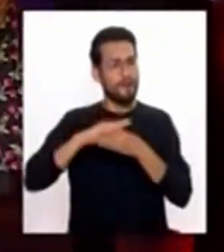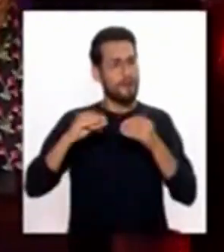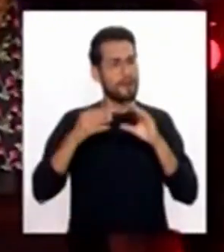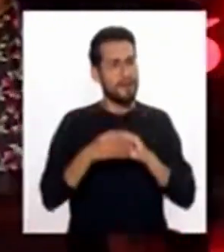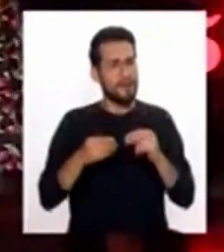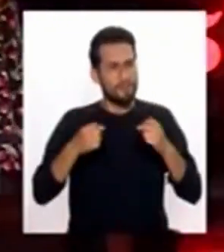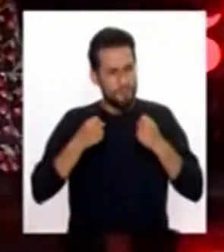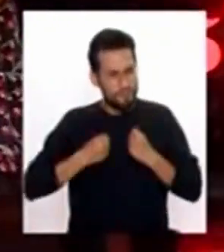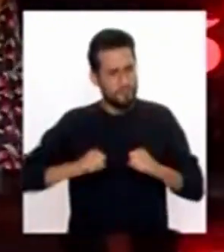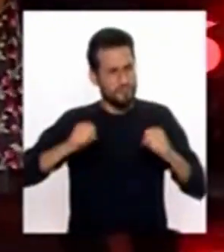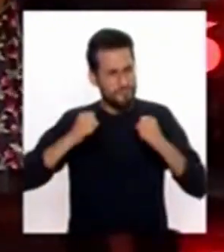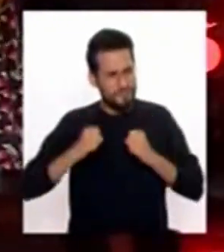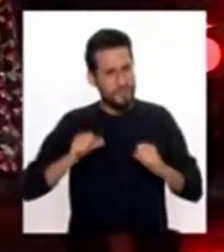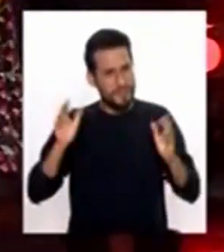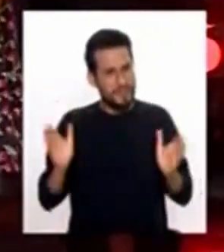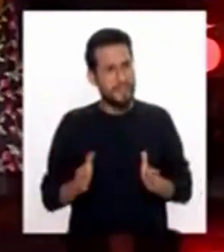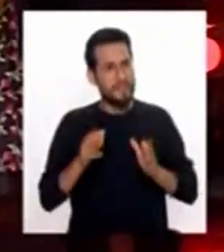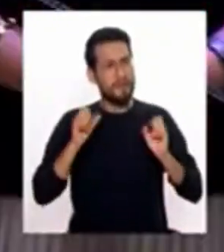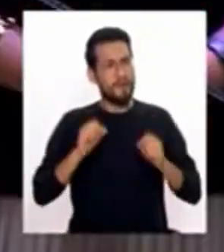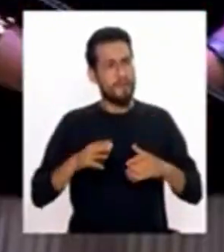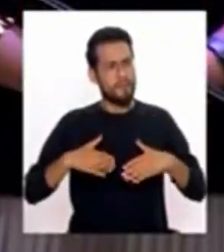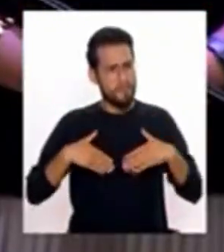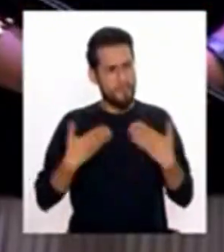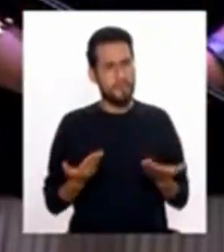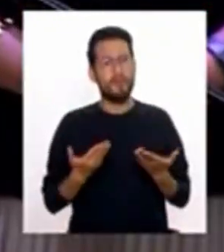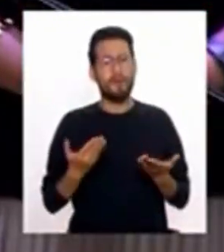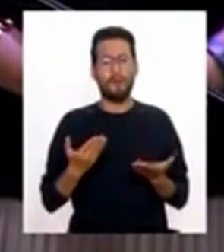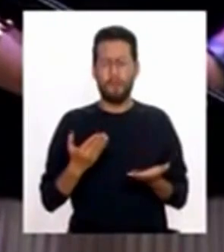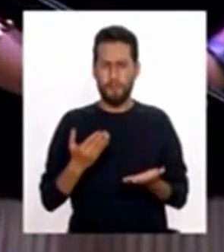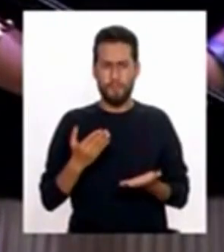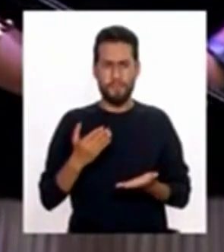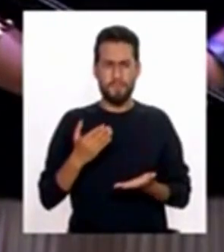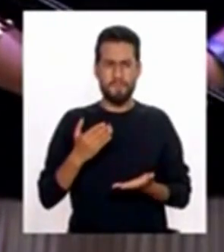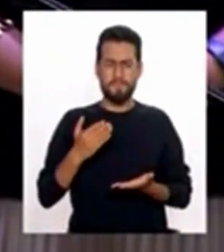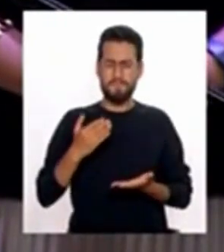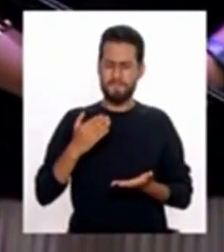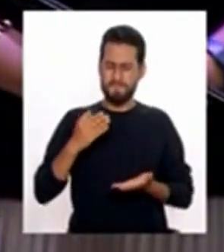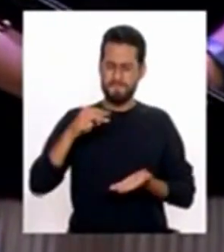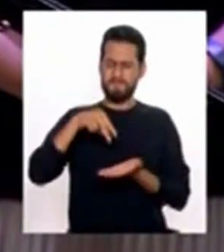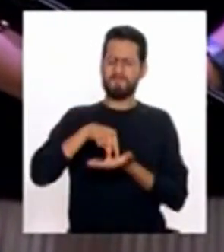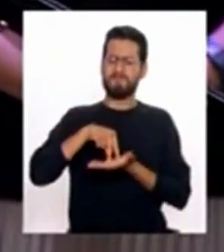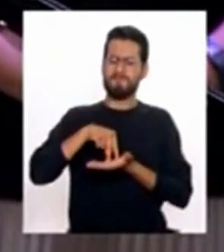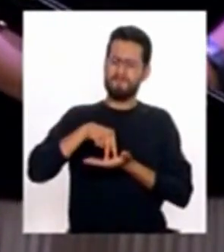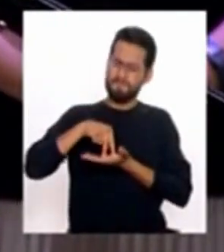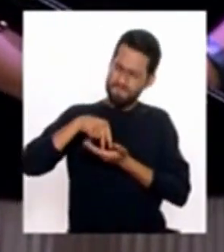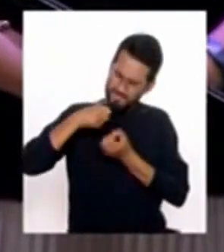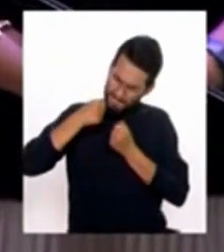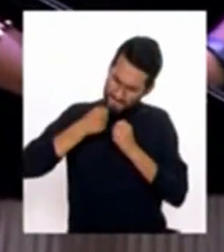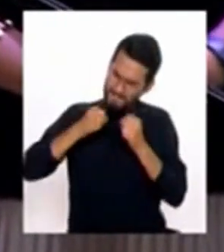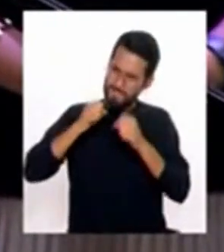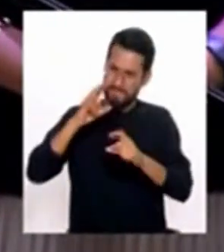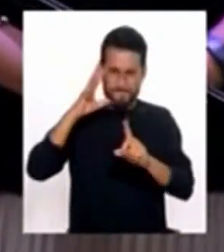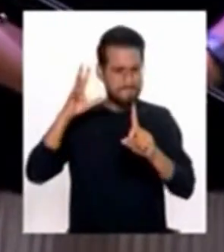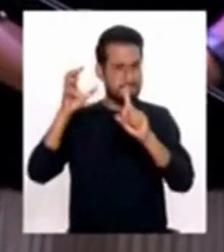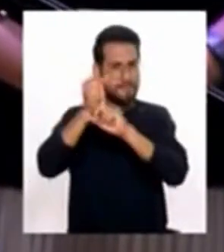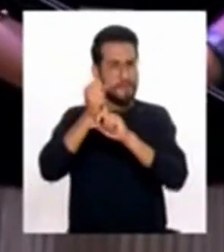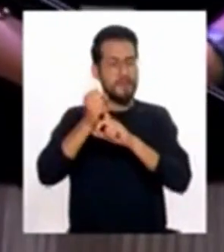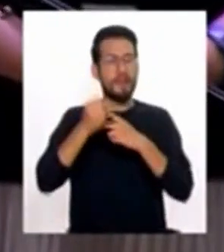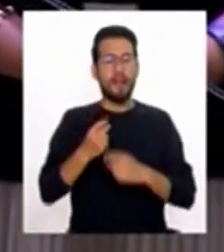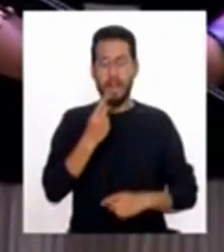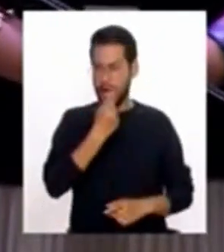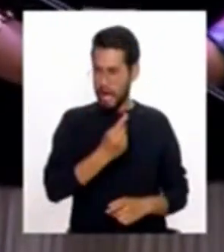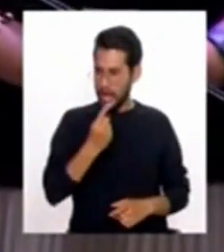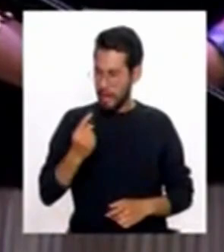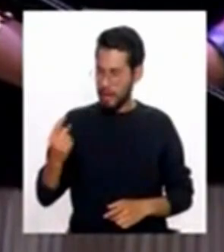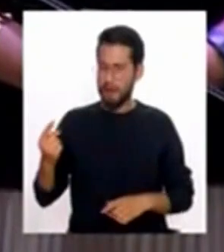nos impulsan para pararnos en un punto y conseguir el propósito que cada